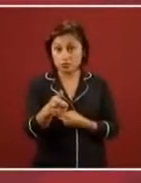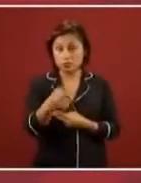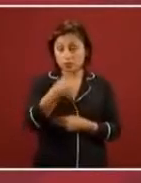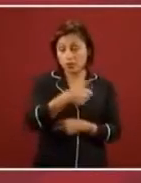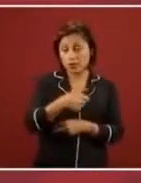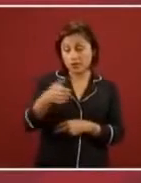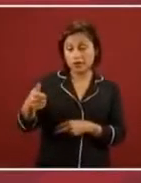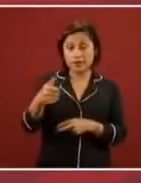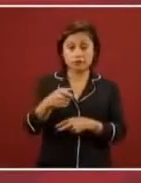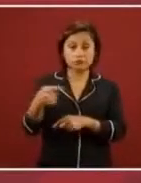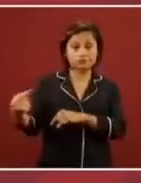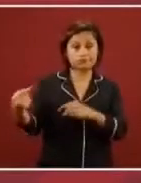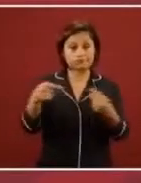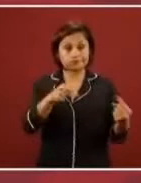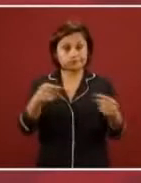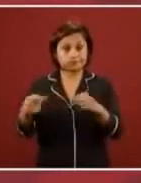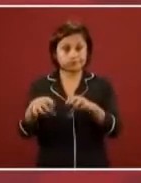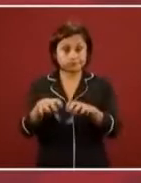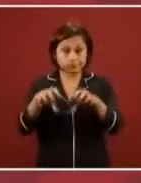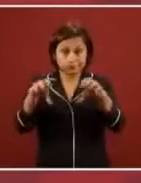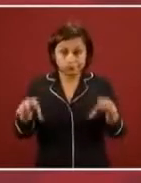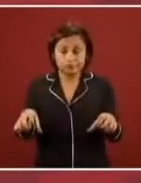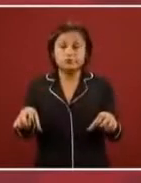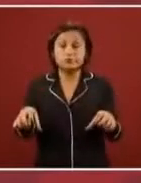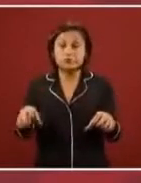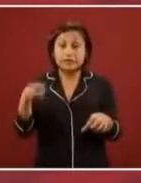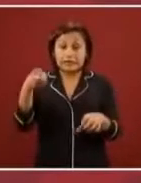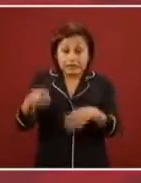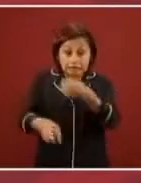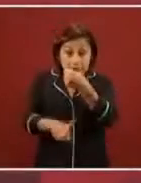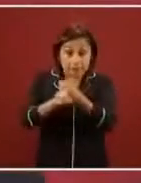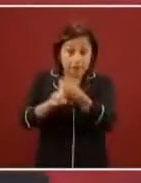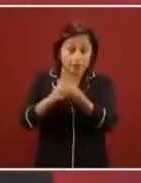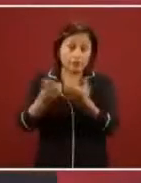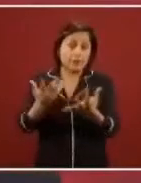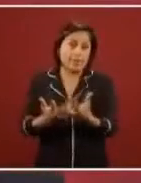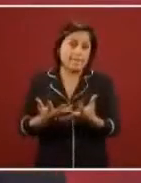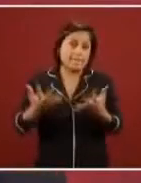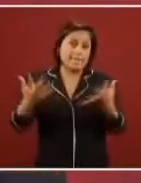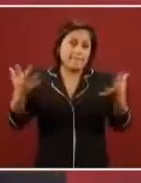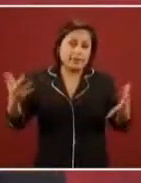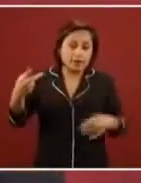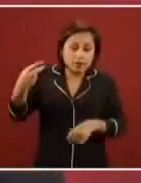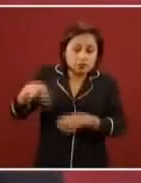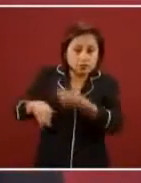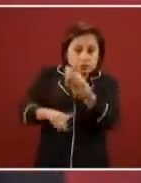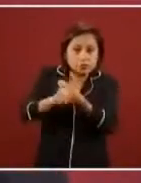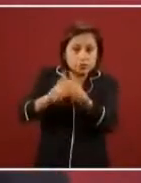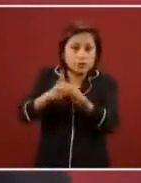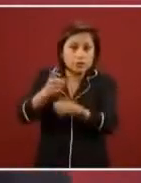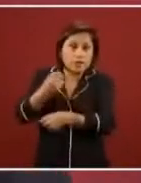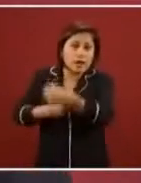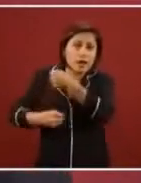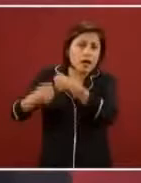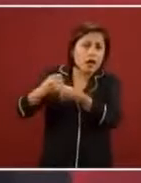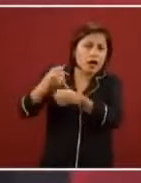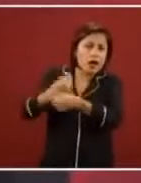Creció mucho, estamos hablando de años de